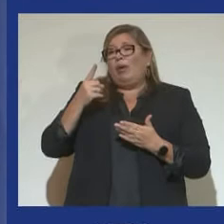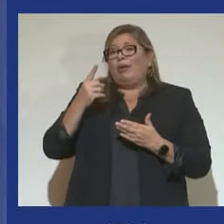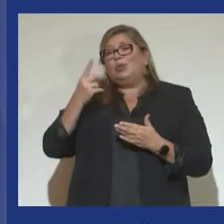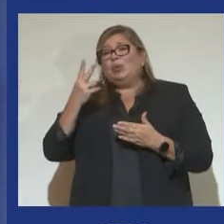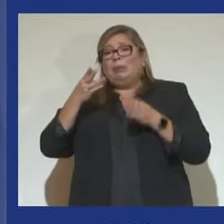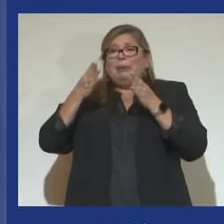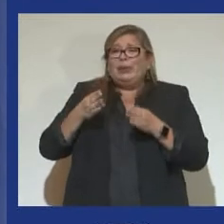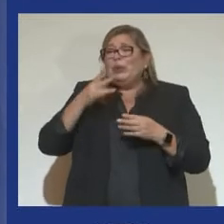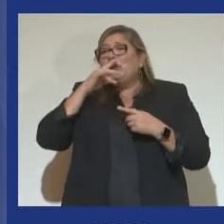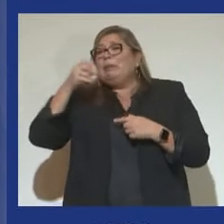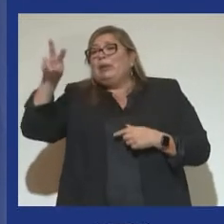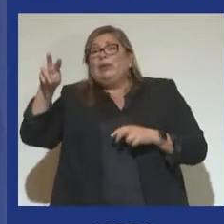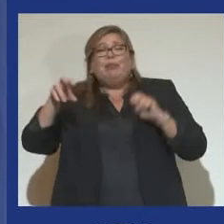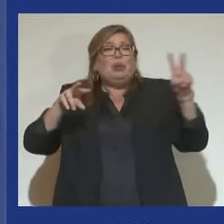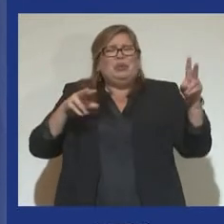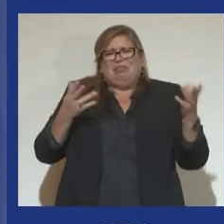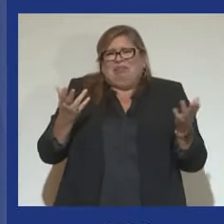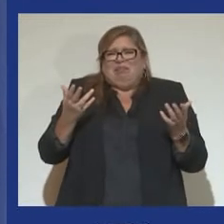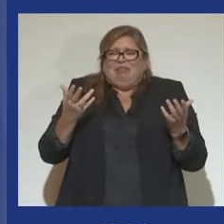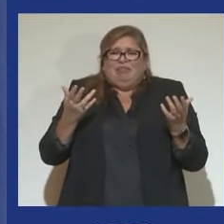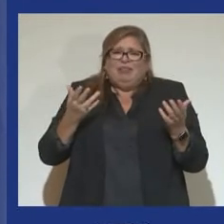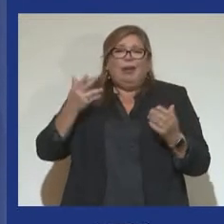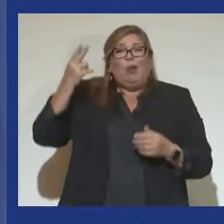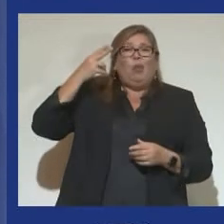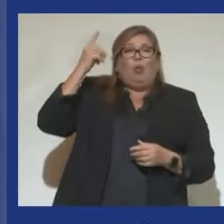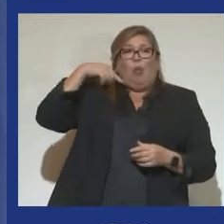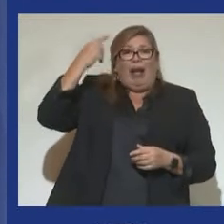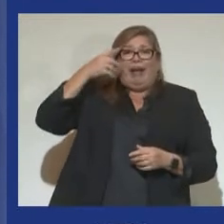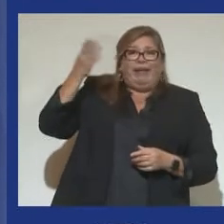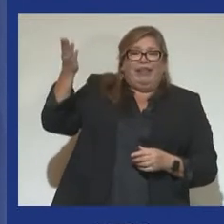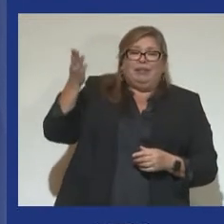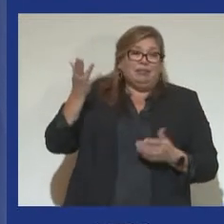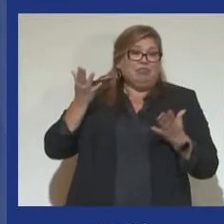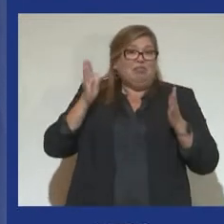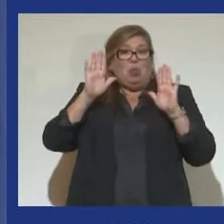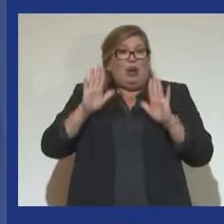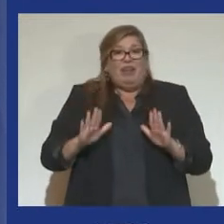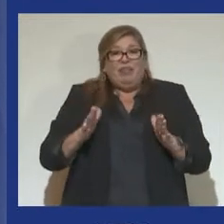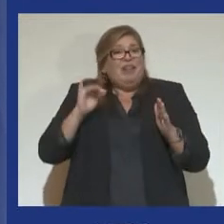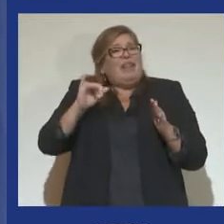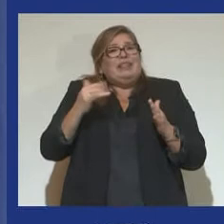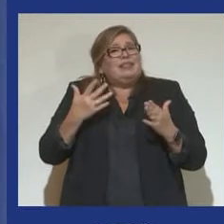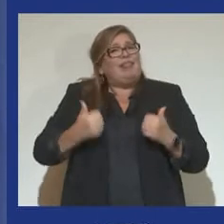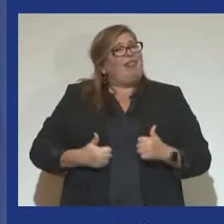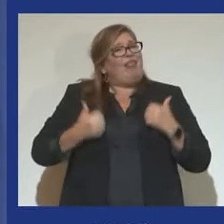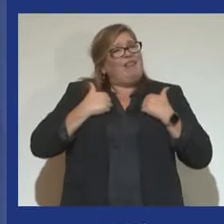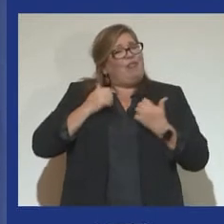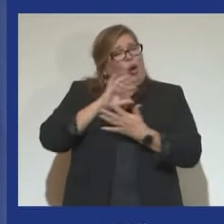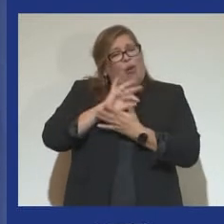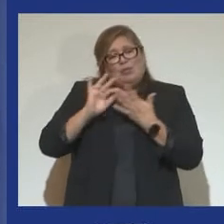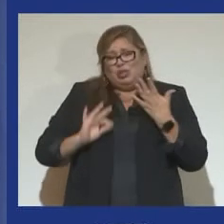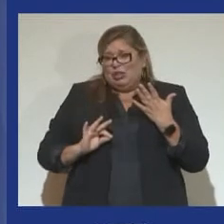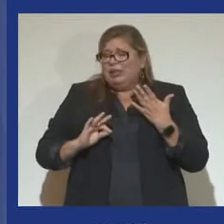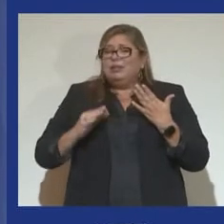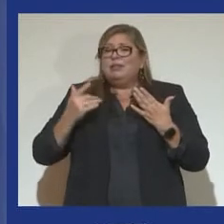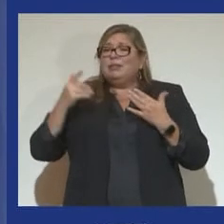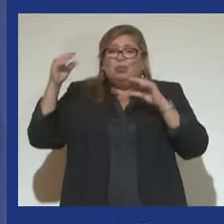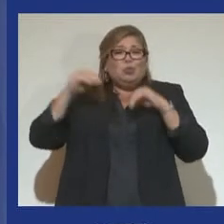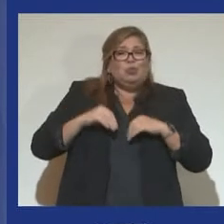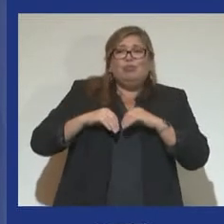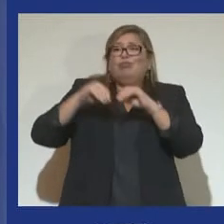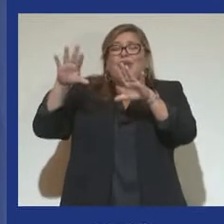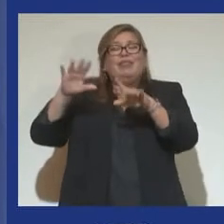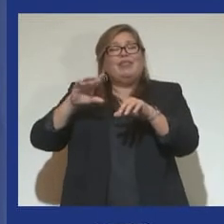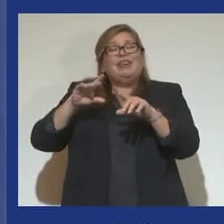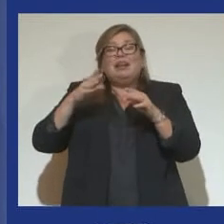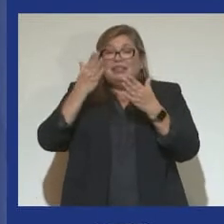que tal vez alguien fue a hawai no sé pero maravilloso de eso es la vida de eso se trata todo mucha gente viene a este